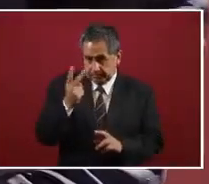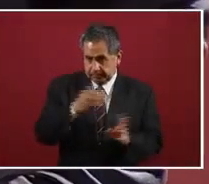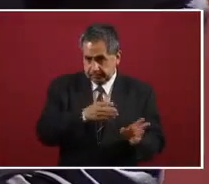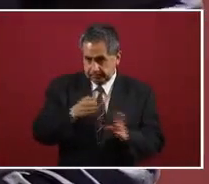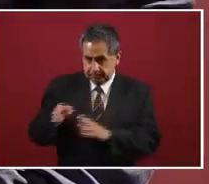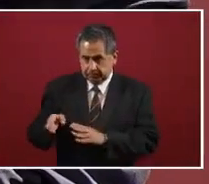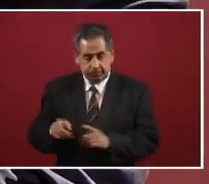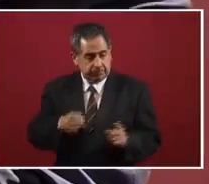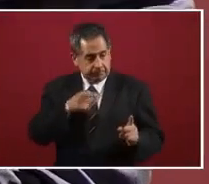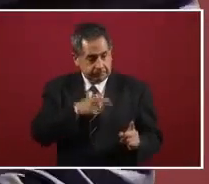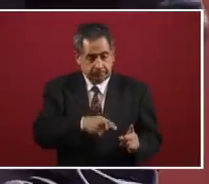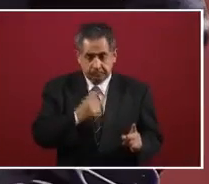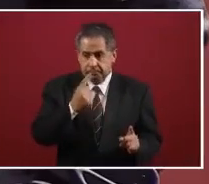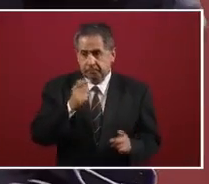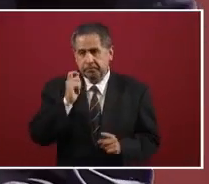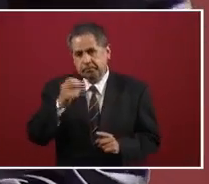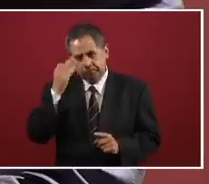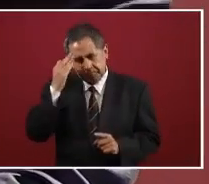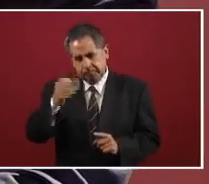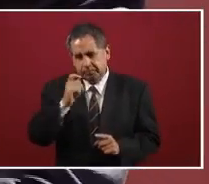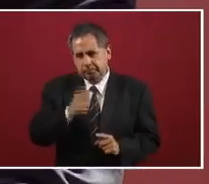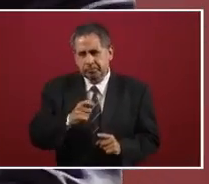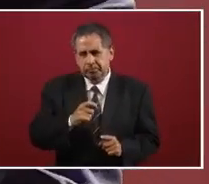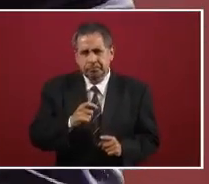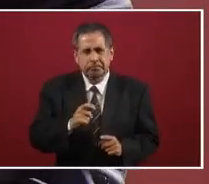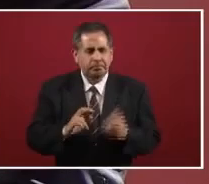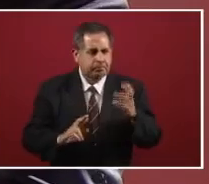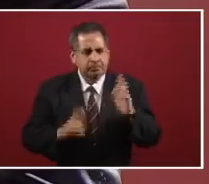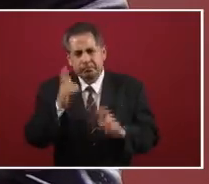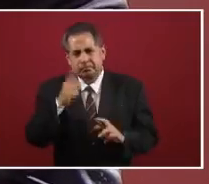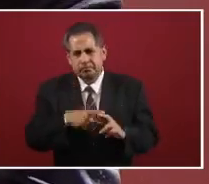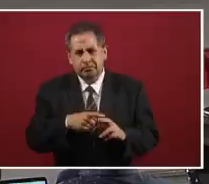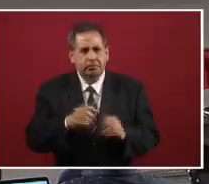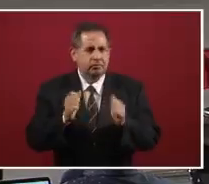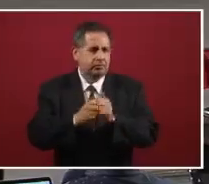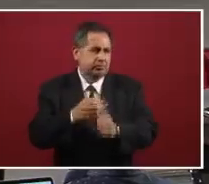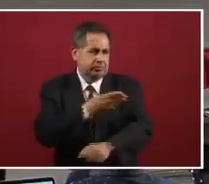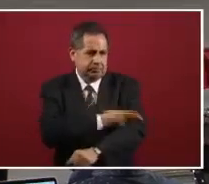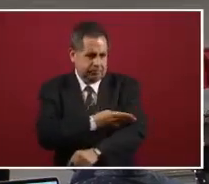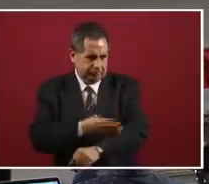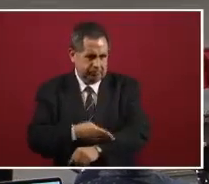una etapa que podemos llamar la Revolución Maderista,